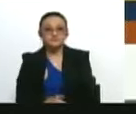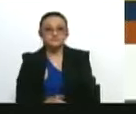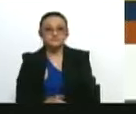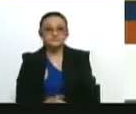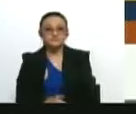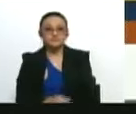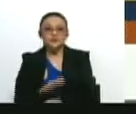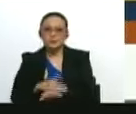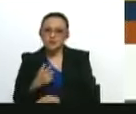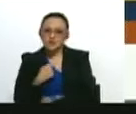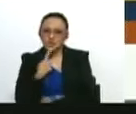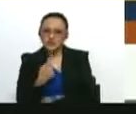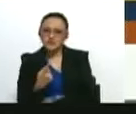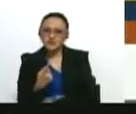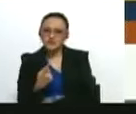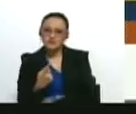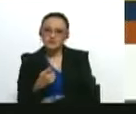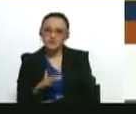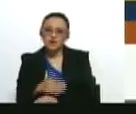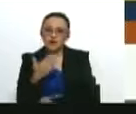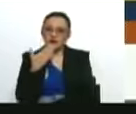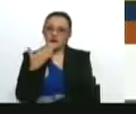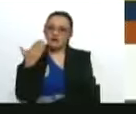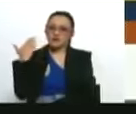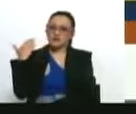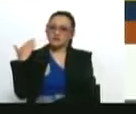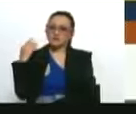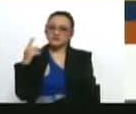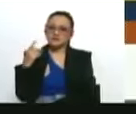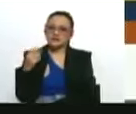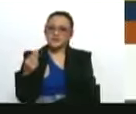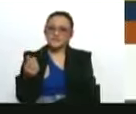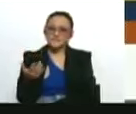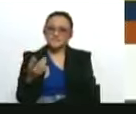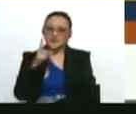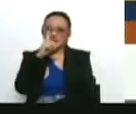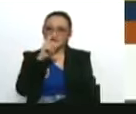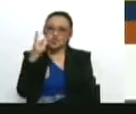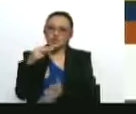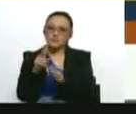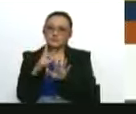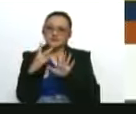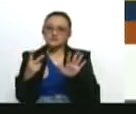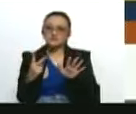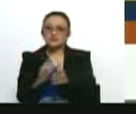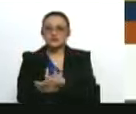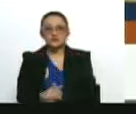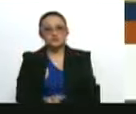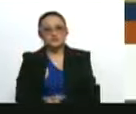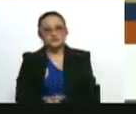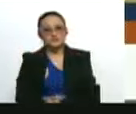Digo esto porque hace algún tiempo, el 2017,